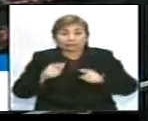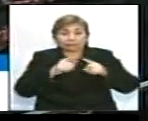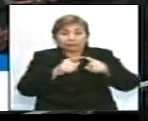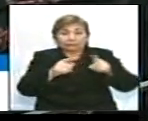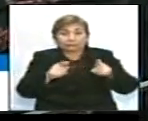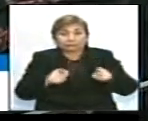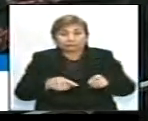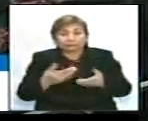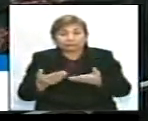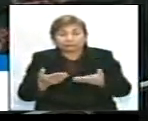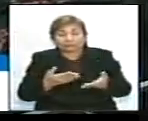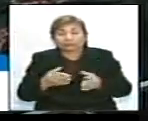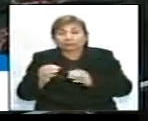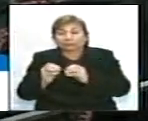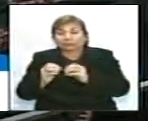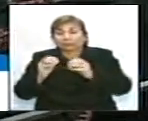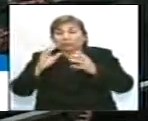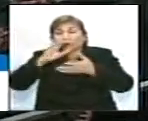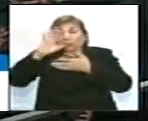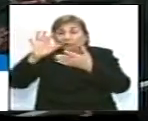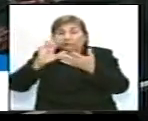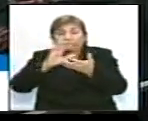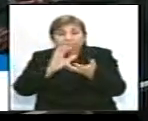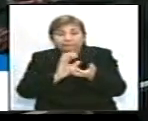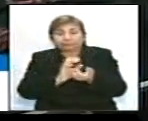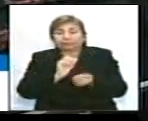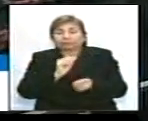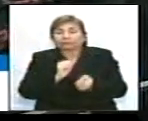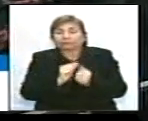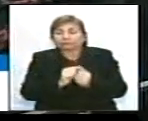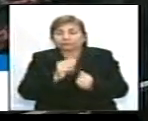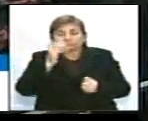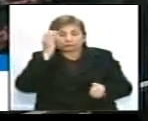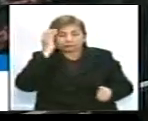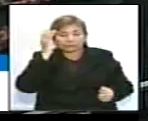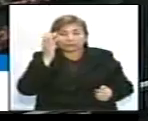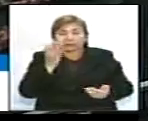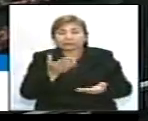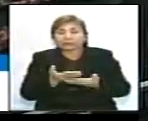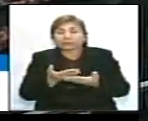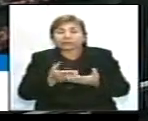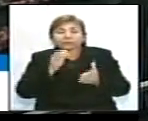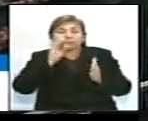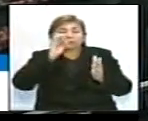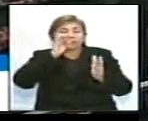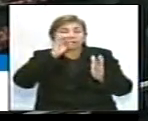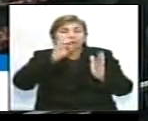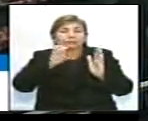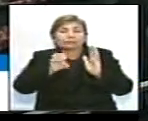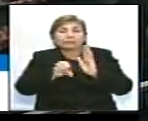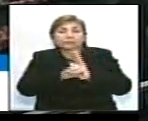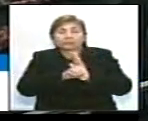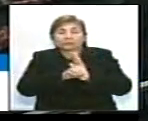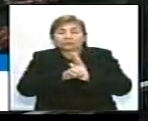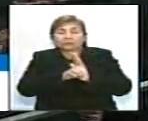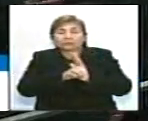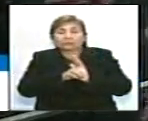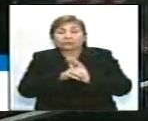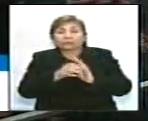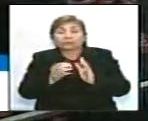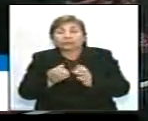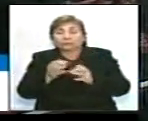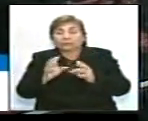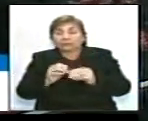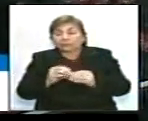agricultura climáticamente inteligente. Encontramos muchos de esos ejemplos en las formas de adaptación que